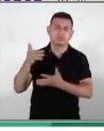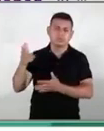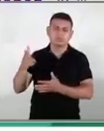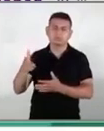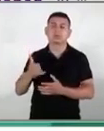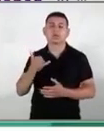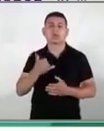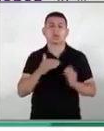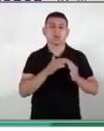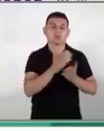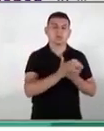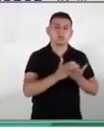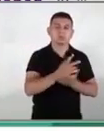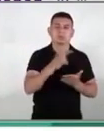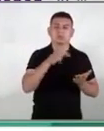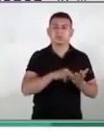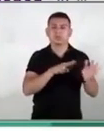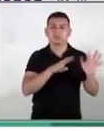y ambulatorios